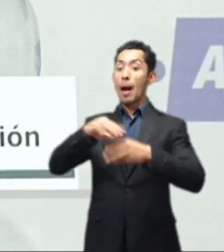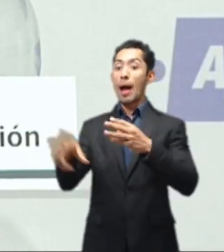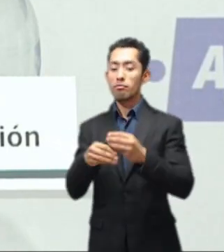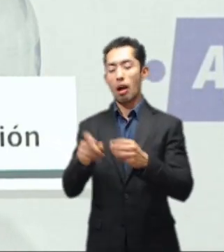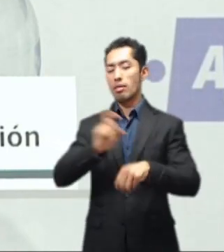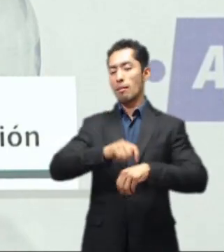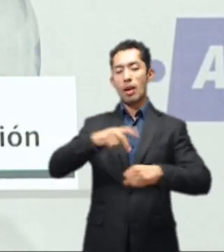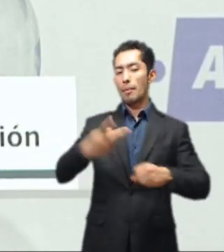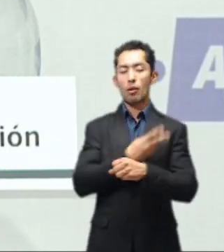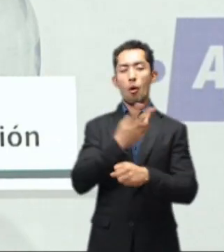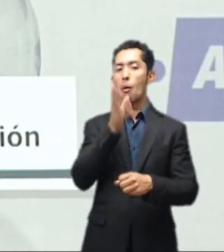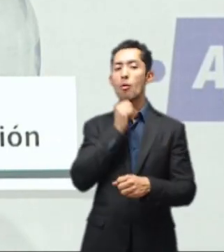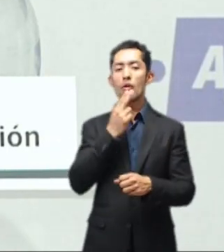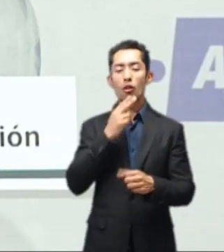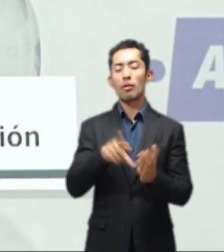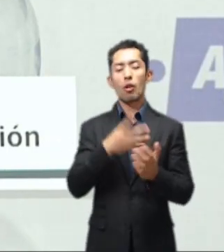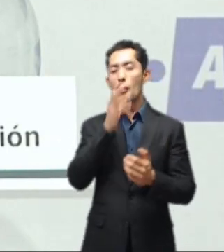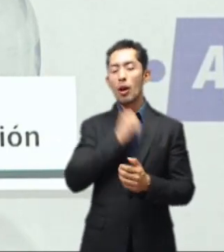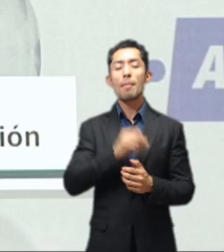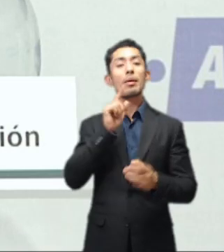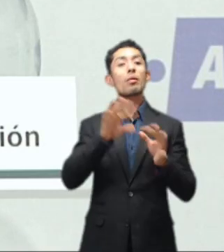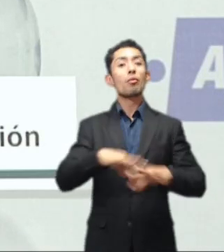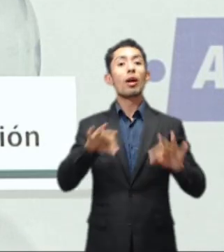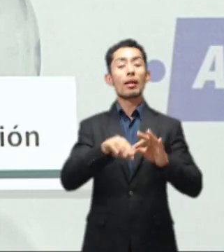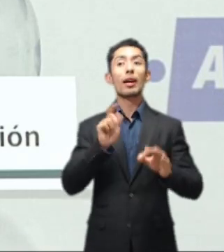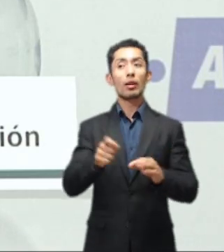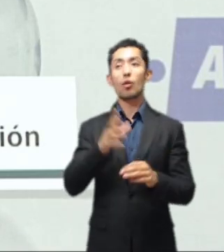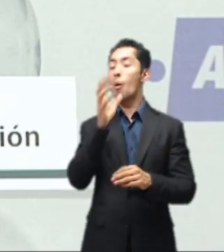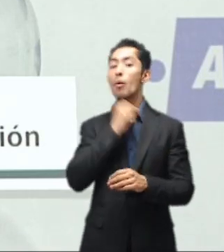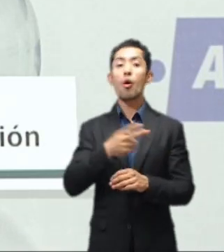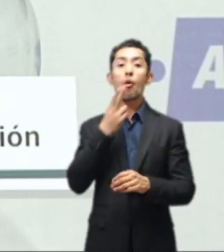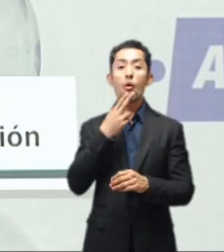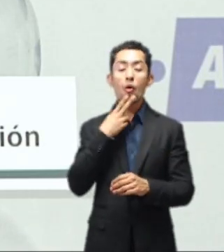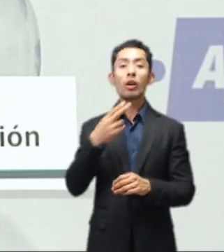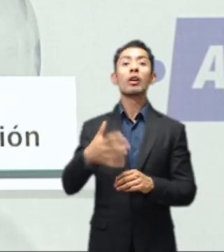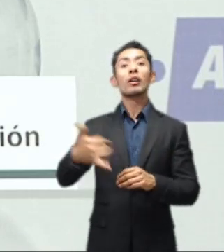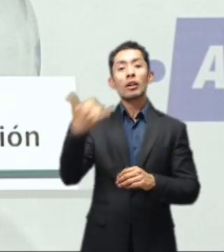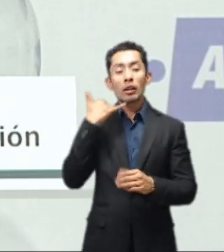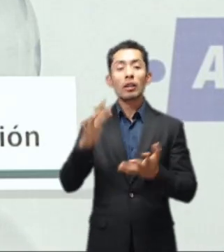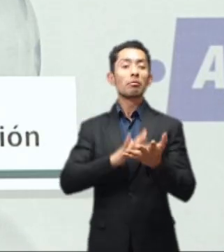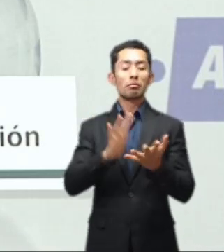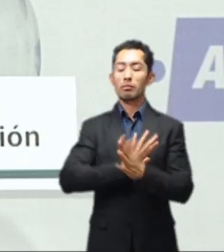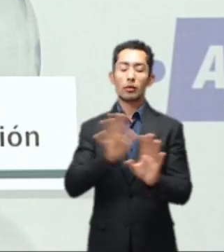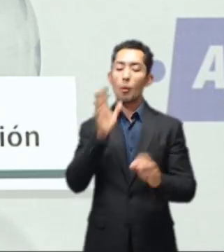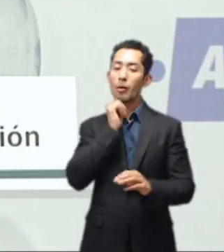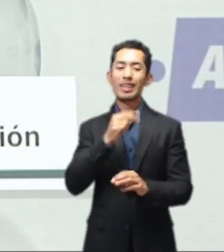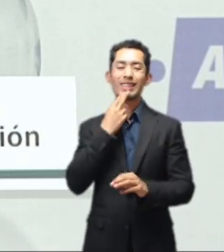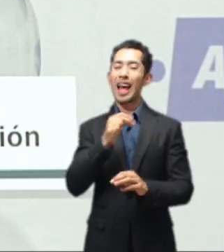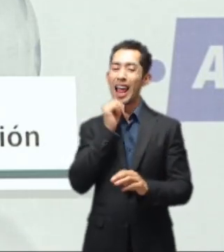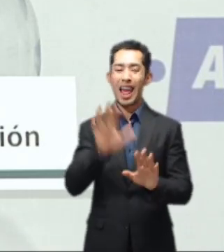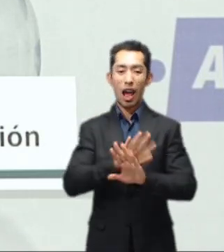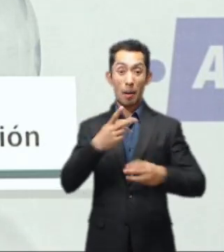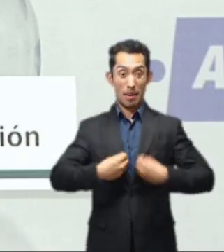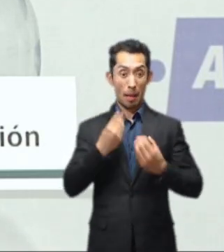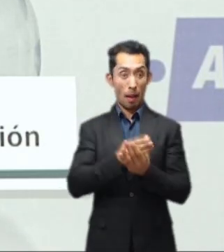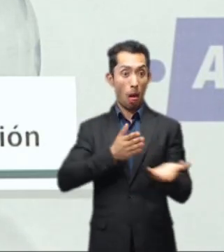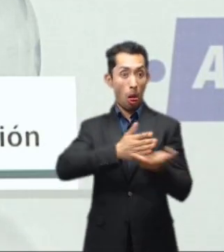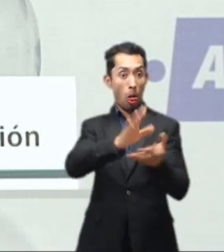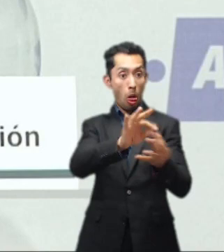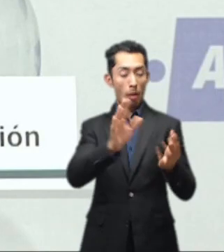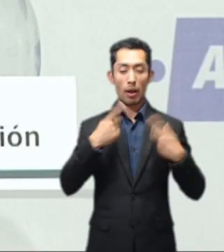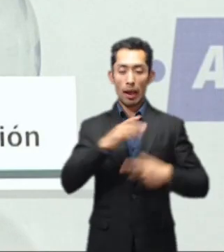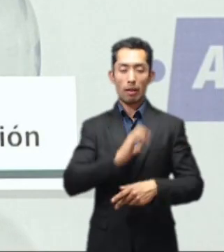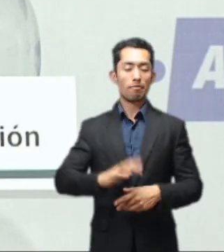bloque También es importante mencionar que no podrán utilizar dispositivos electrónicos ni hacer alusiones a la vida Privada de